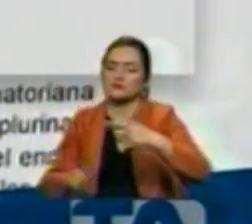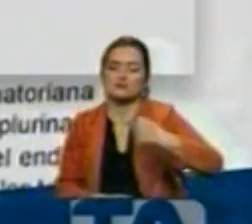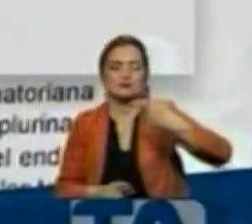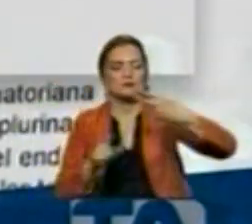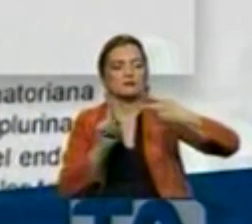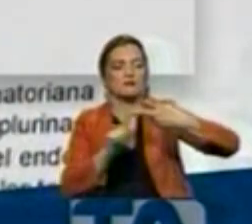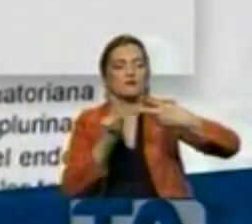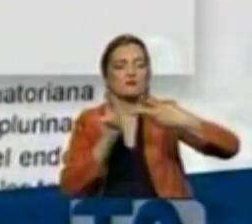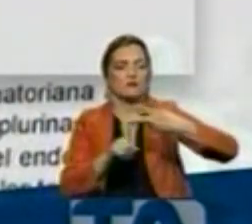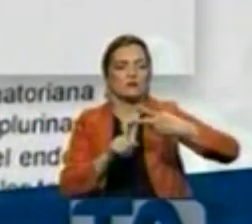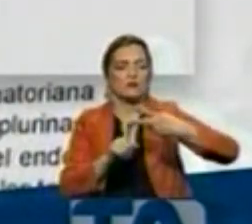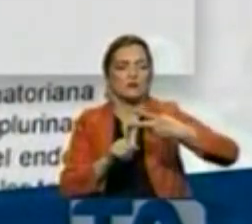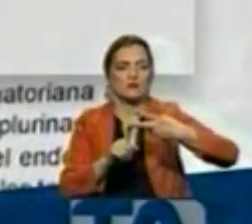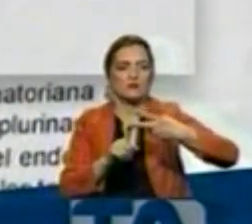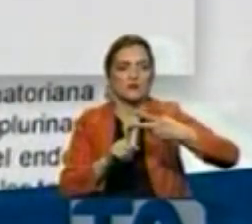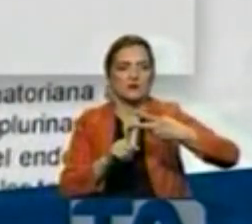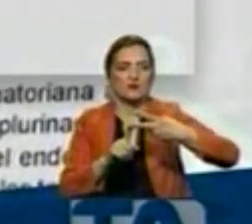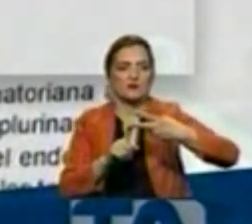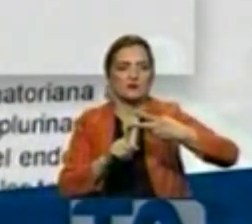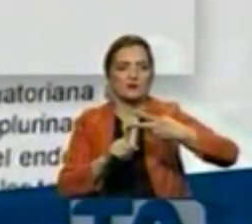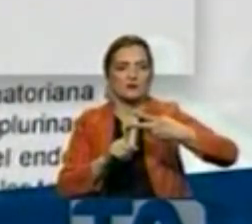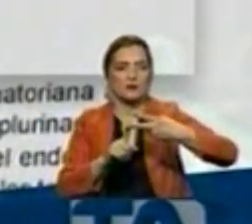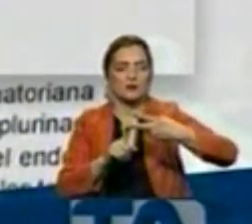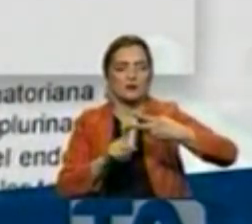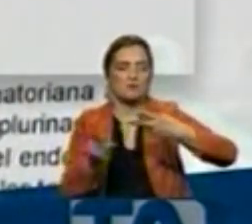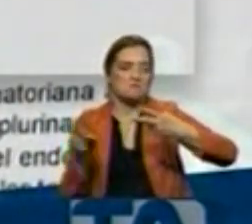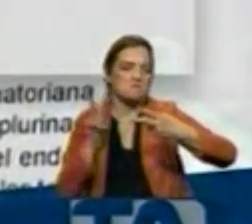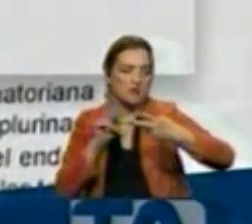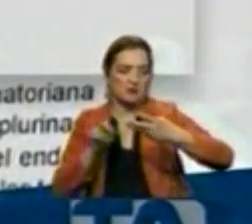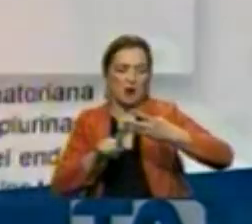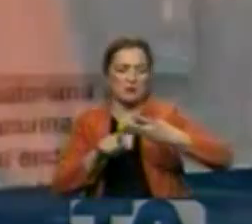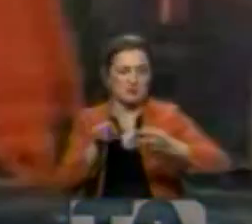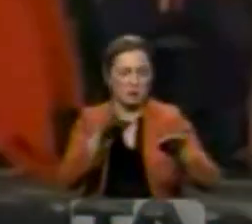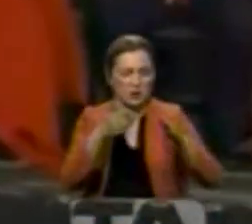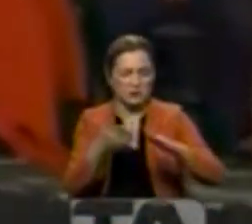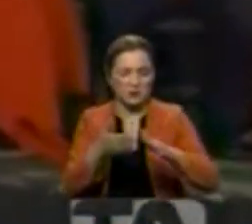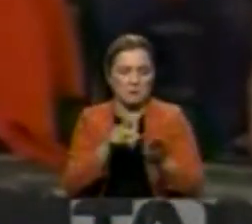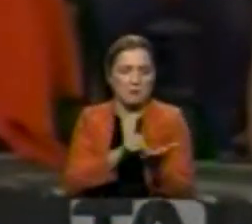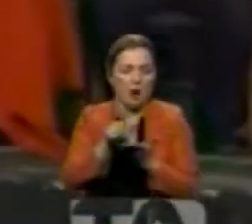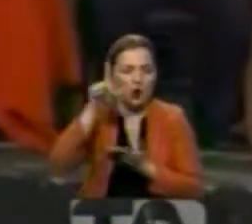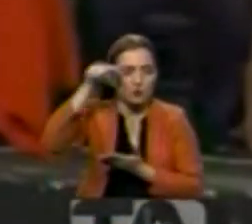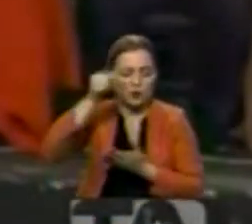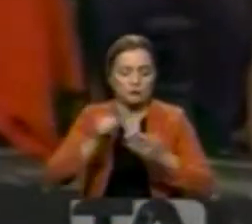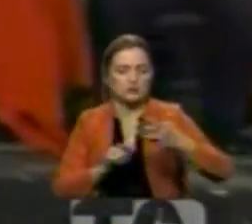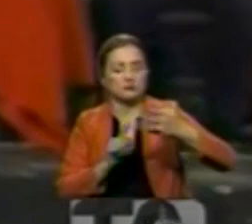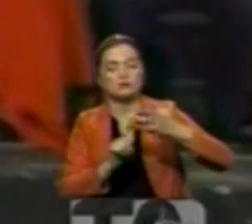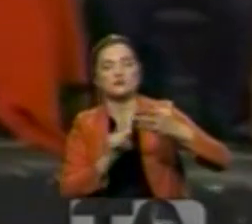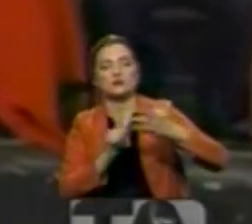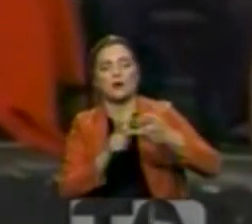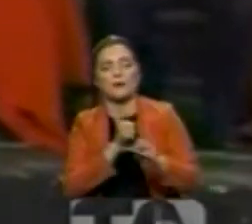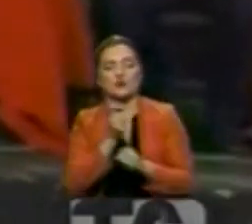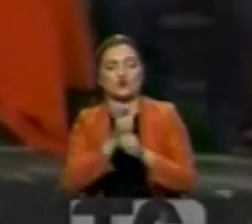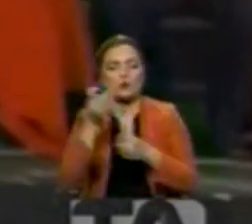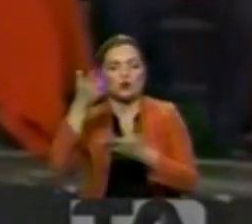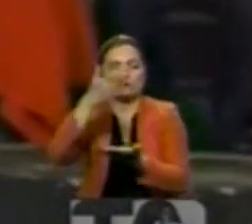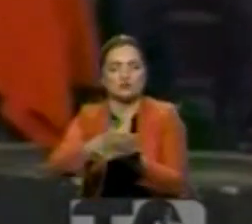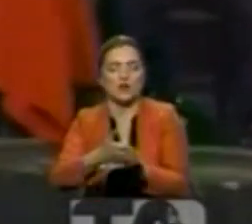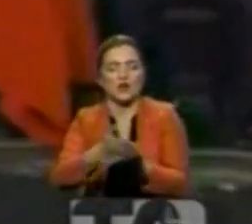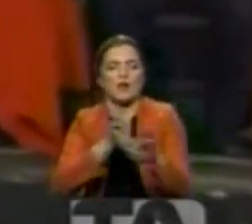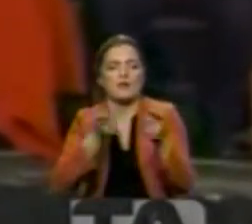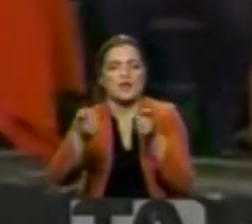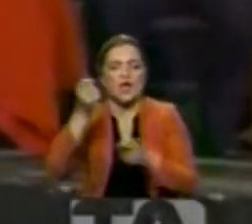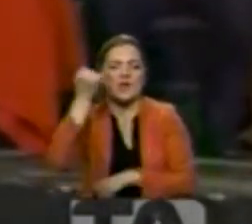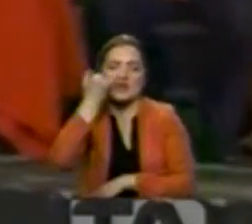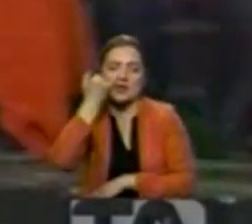Además, la reparación integral de las víctimas y el cese inmediato de lo que califican como persecución política a los